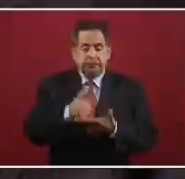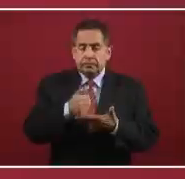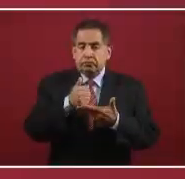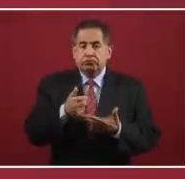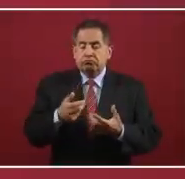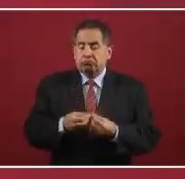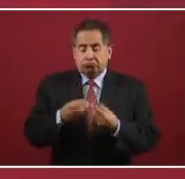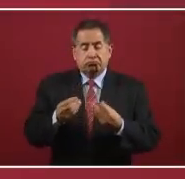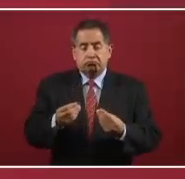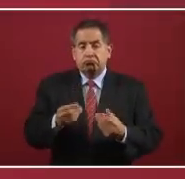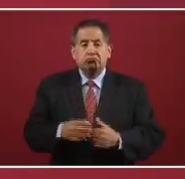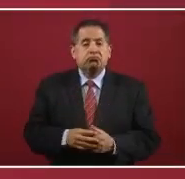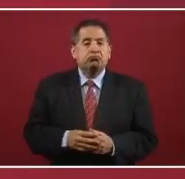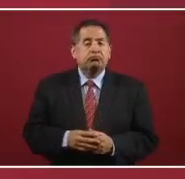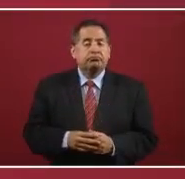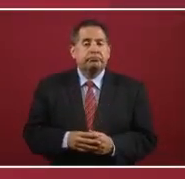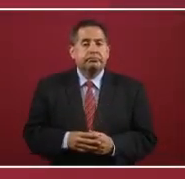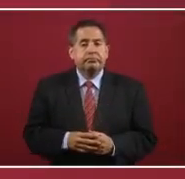mucho